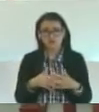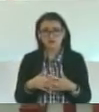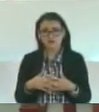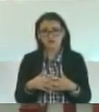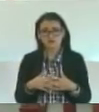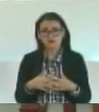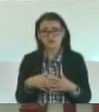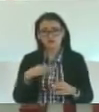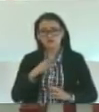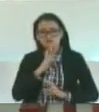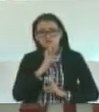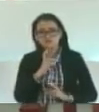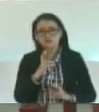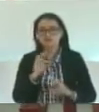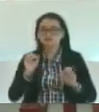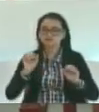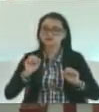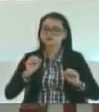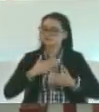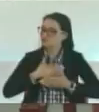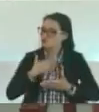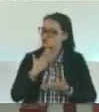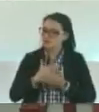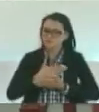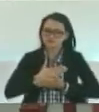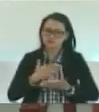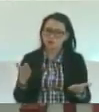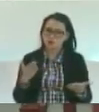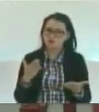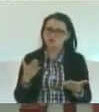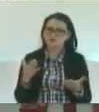te contesto, siempre he estado dispuesto.